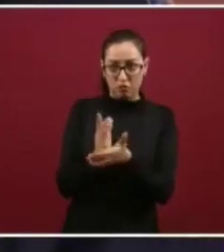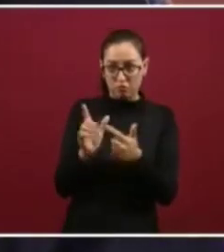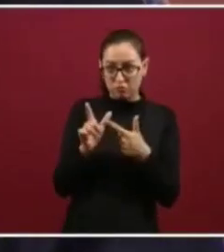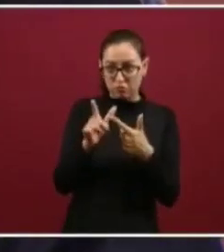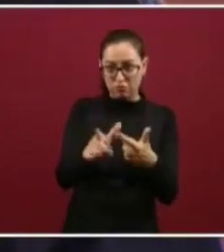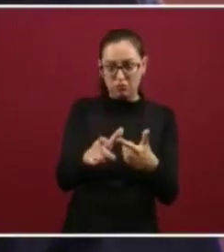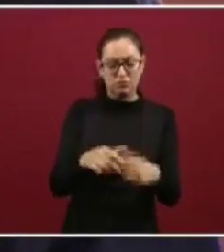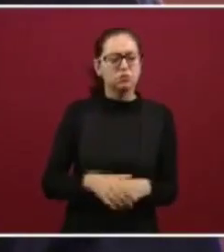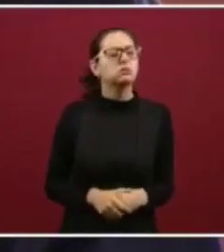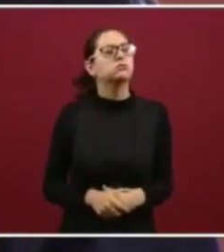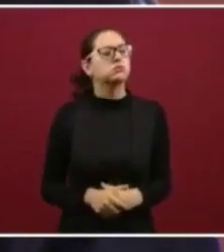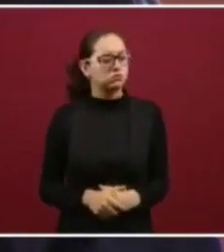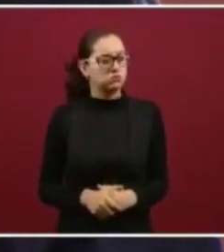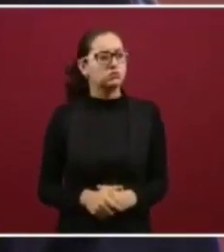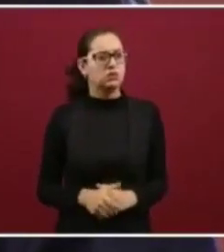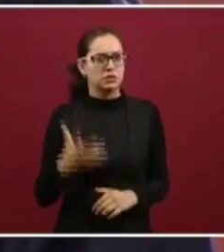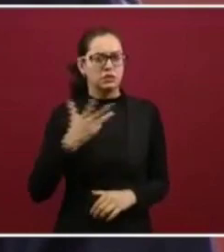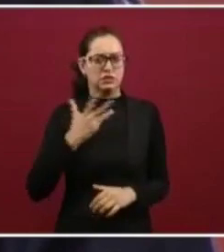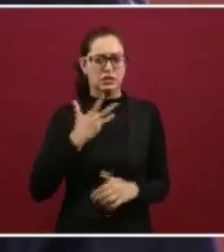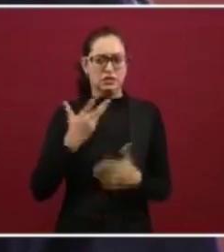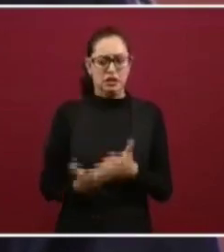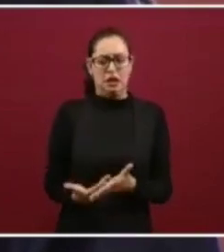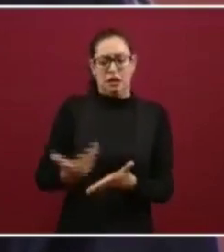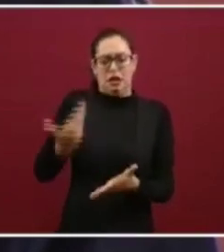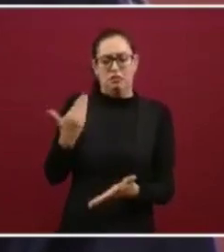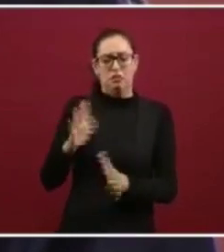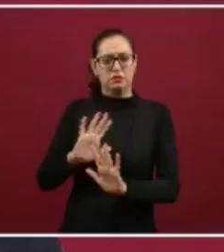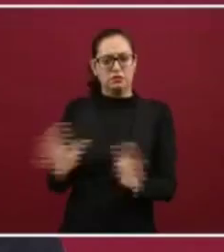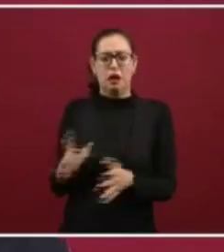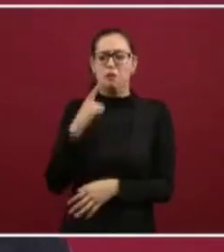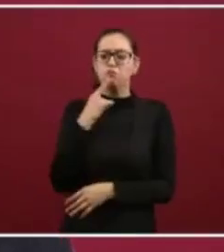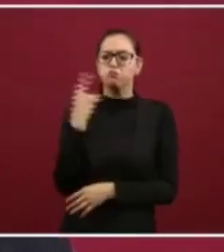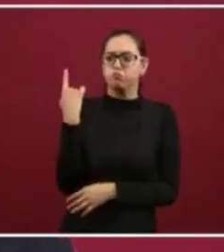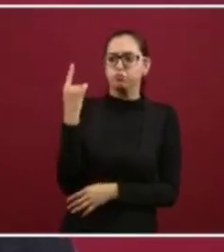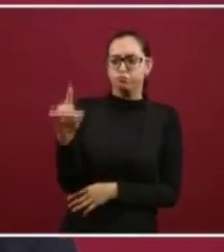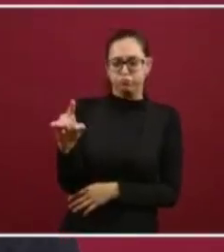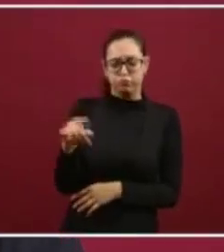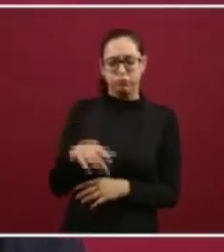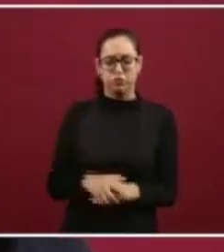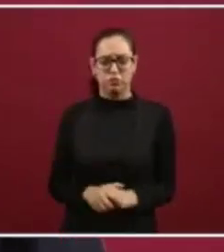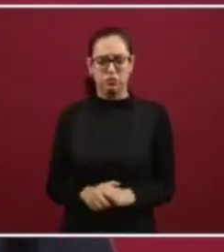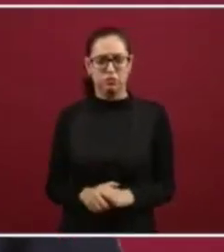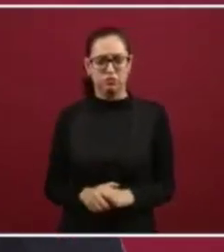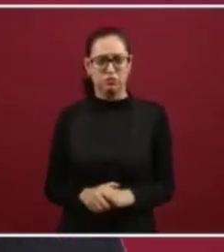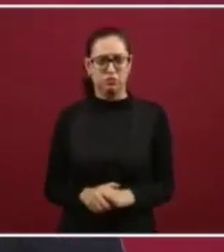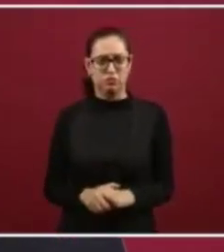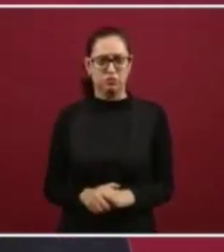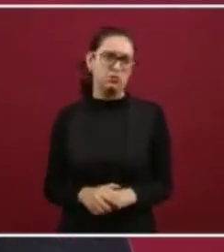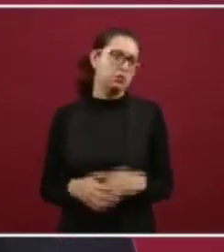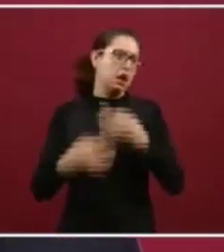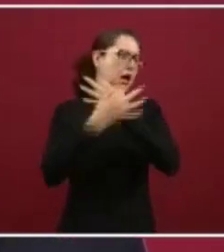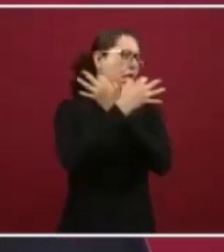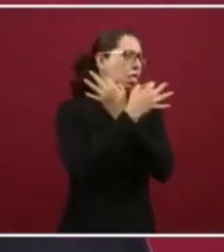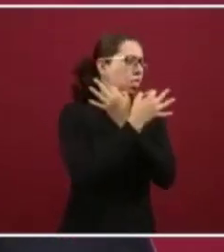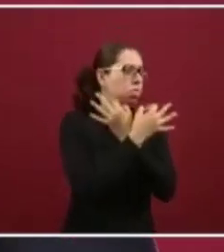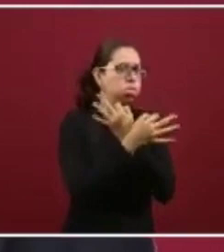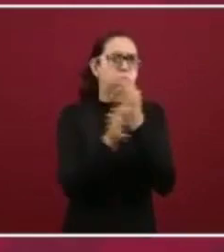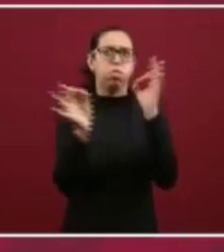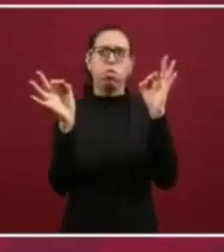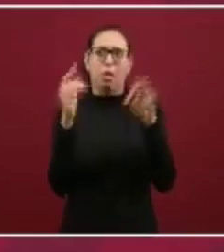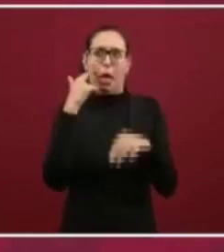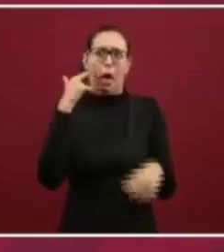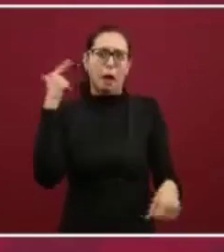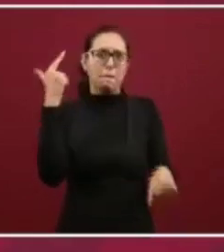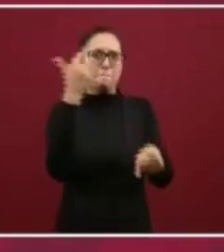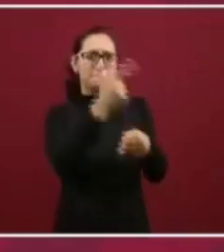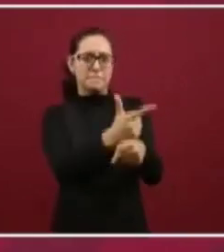los antecedentes, ya hay denuncia previa. O sea, no solo la pública, yo incluso